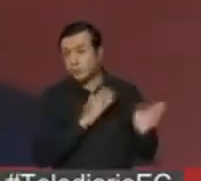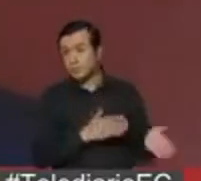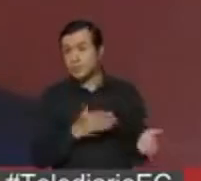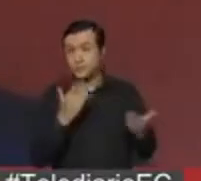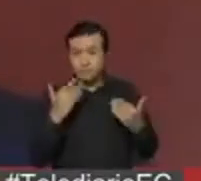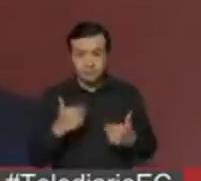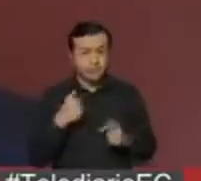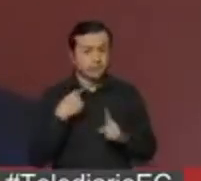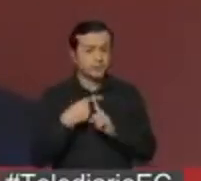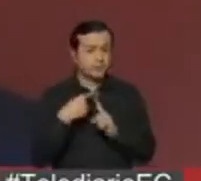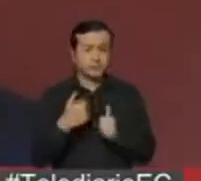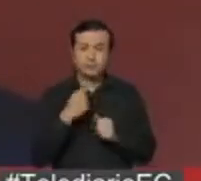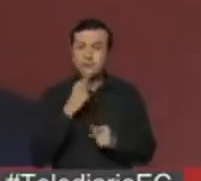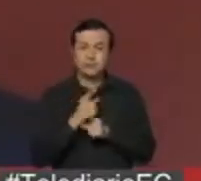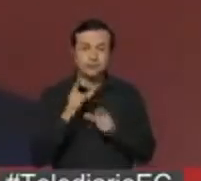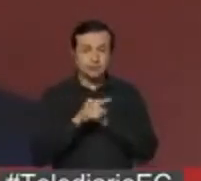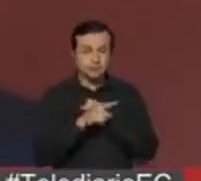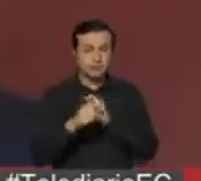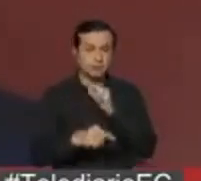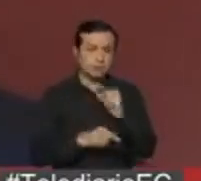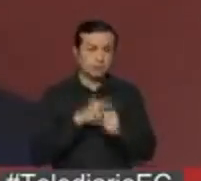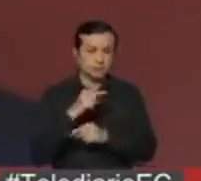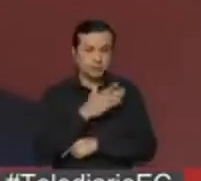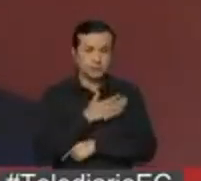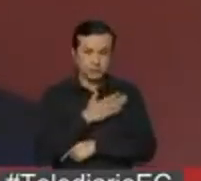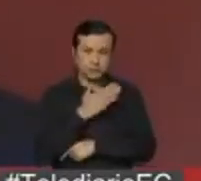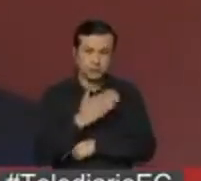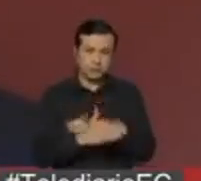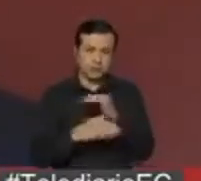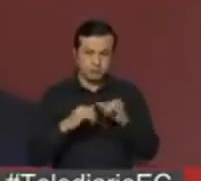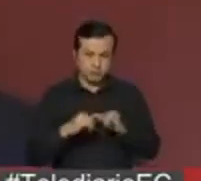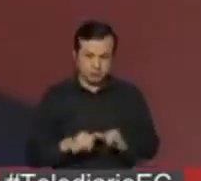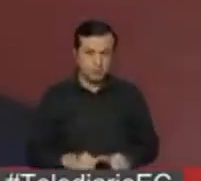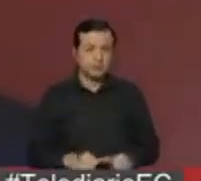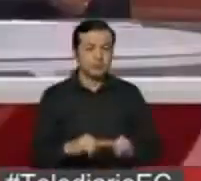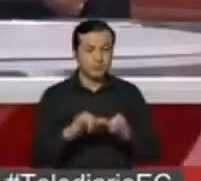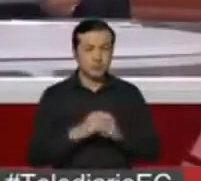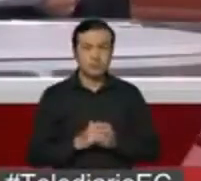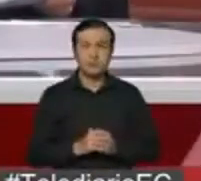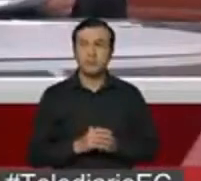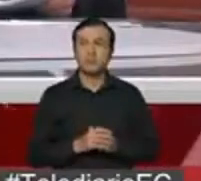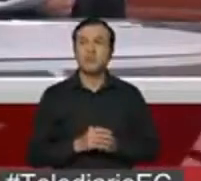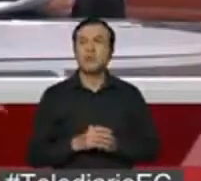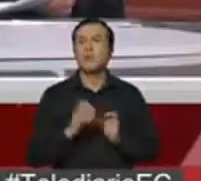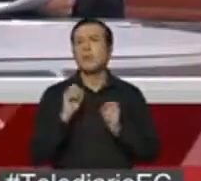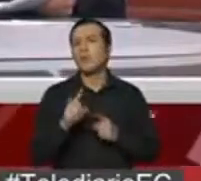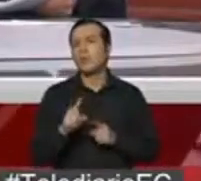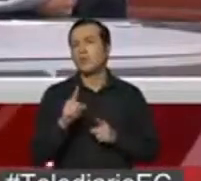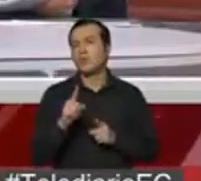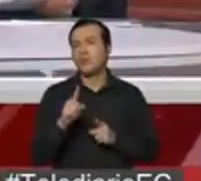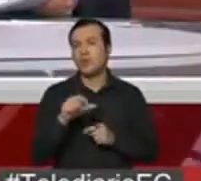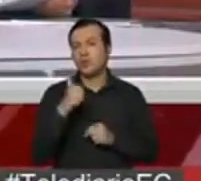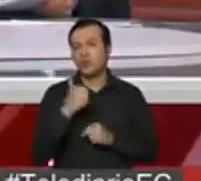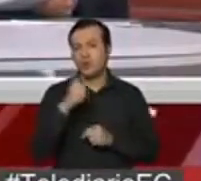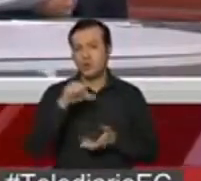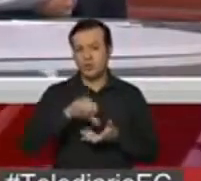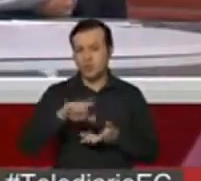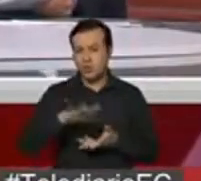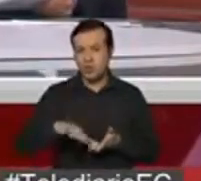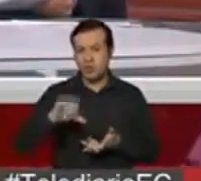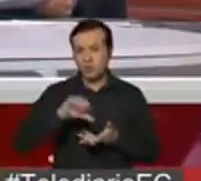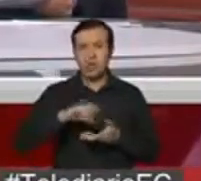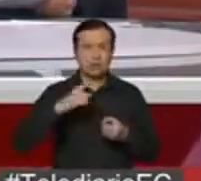está dando su resultado y la gente poco a poco va tomando la confianza y va viendo la necesidad de volar. Señor Subía, ¿hay la posibilidad de que vuelos a otras ciudades que no